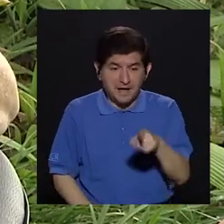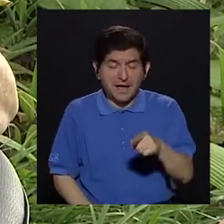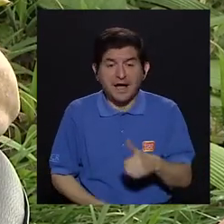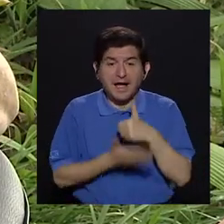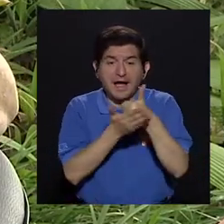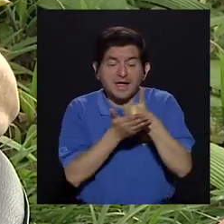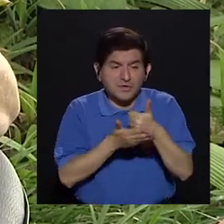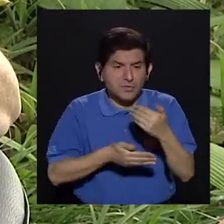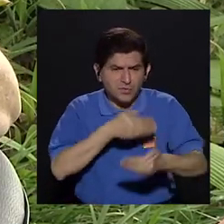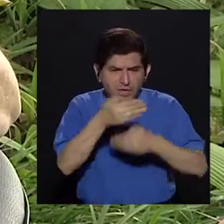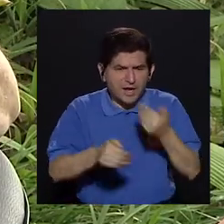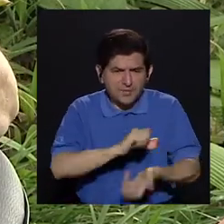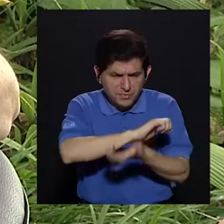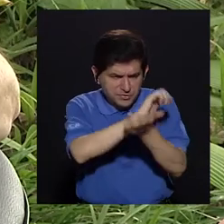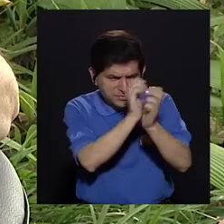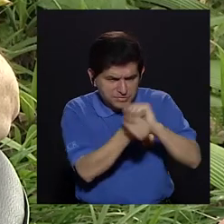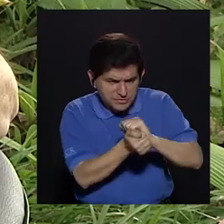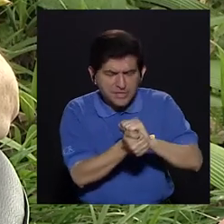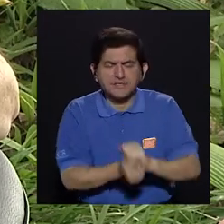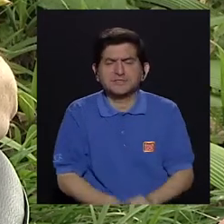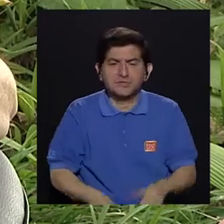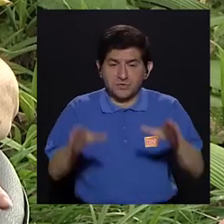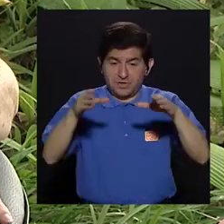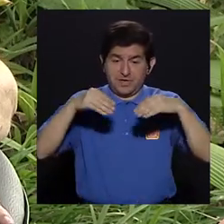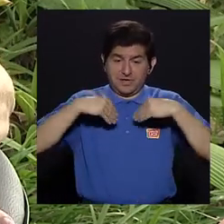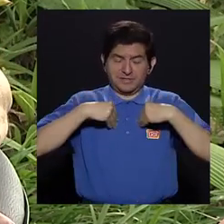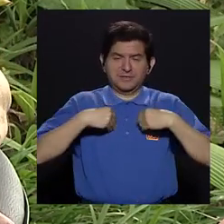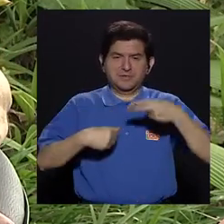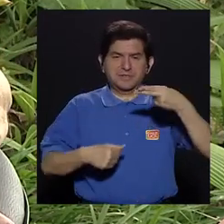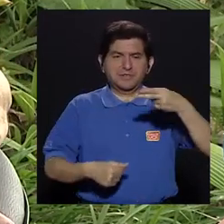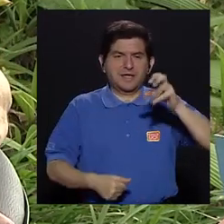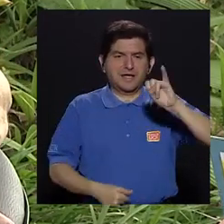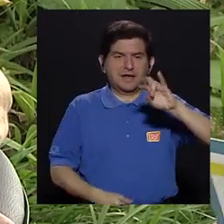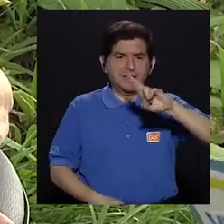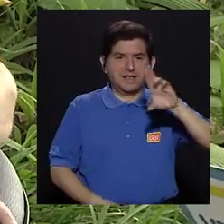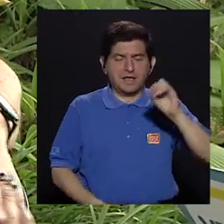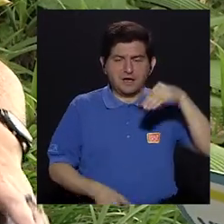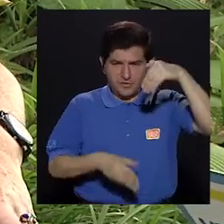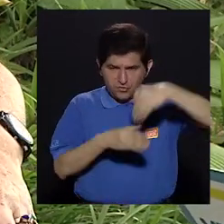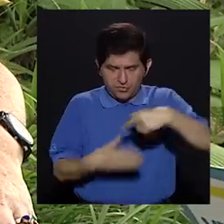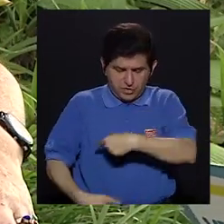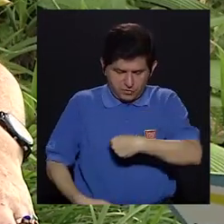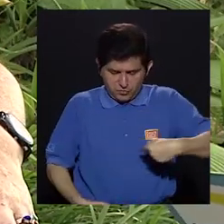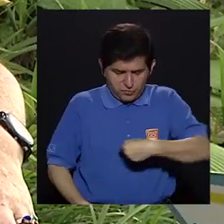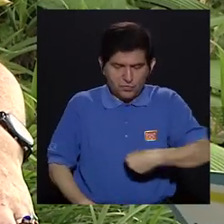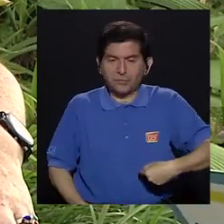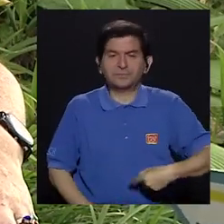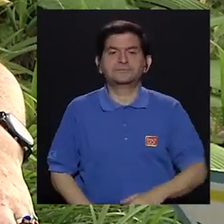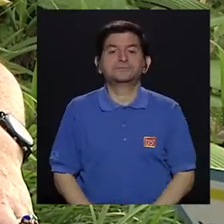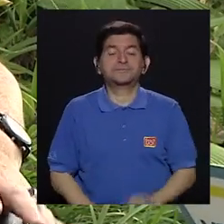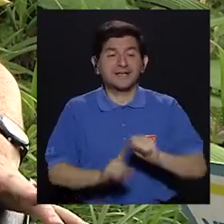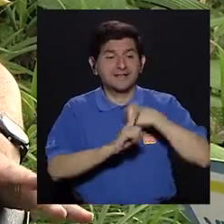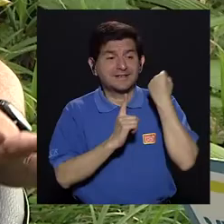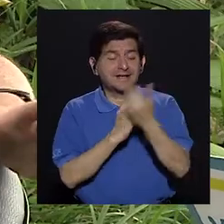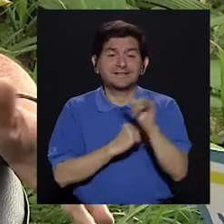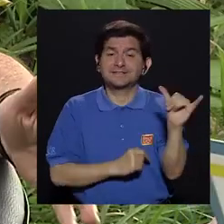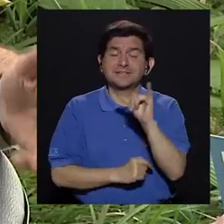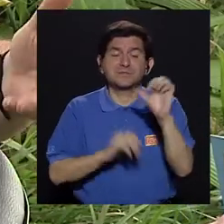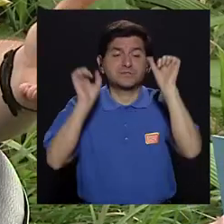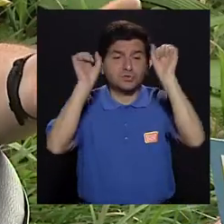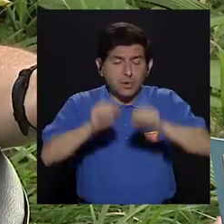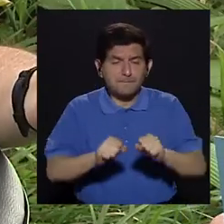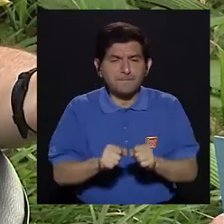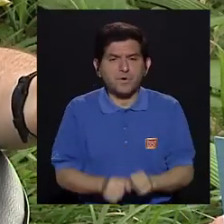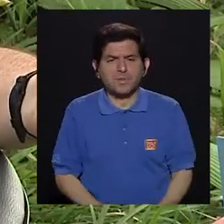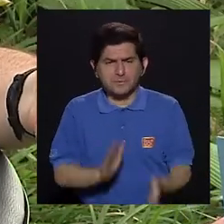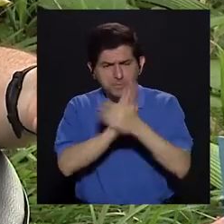transformación del hierro y a la absorción del hierro en el intestino. El asunto es que también